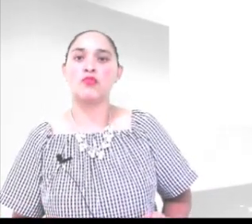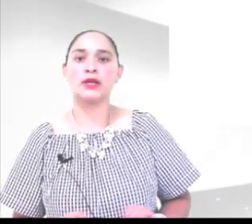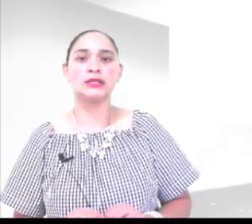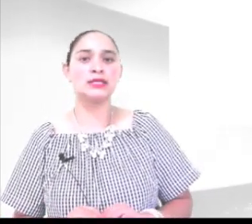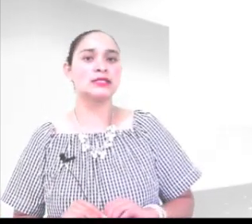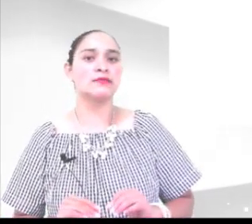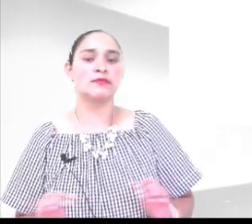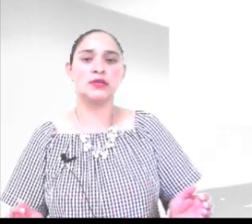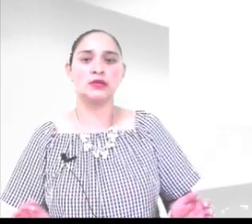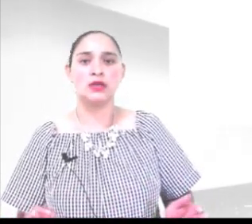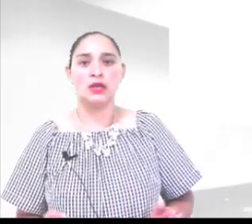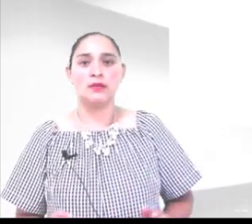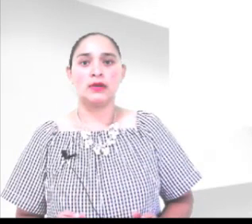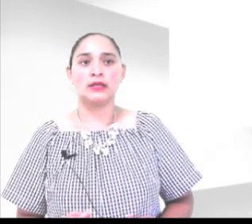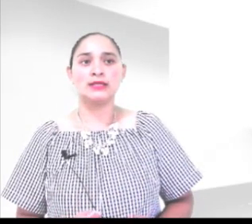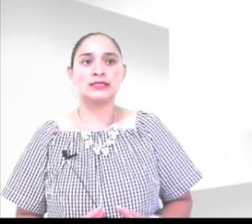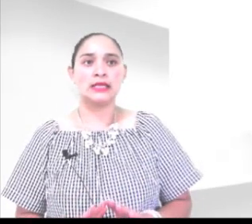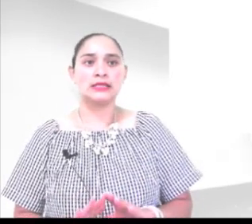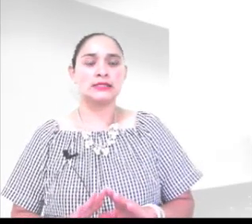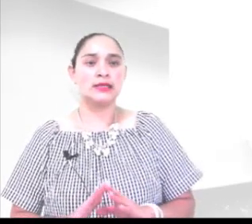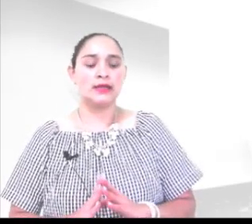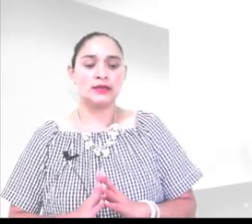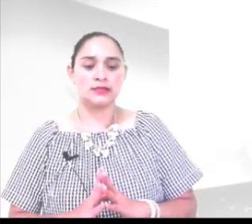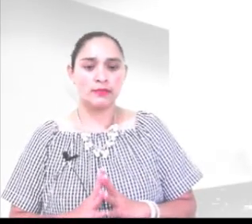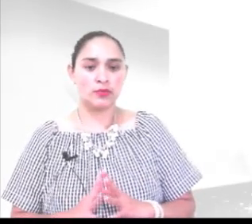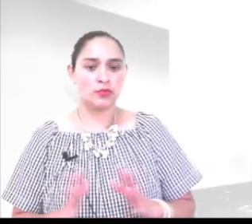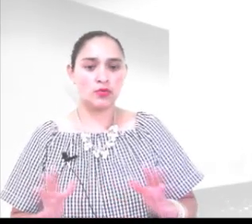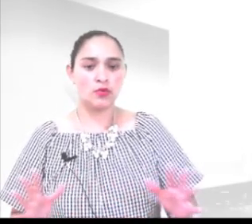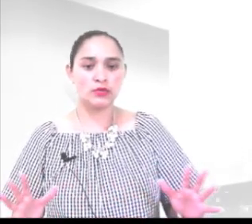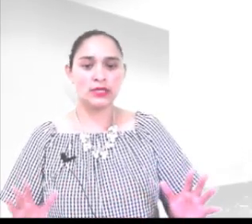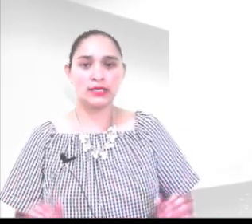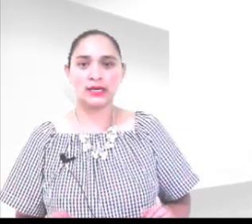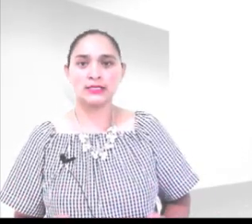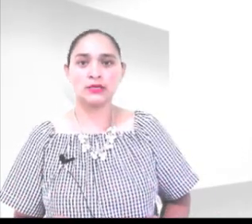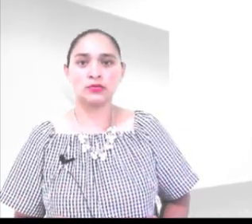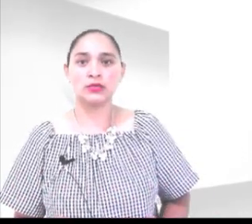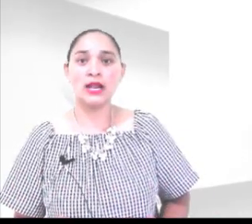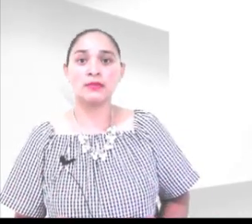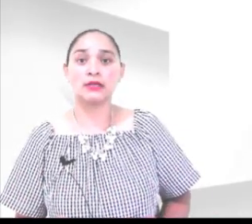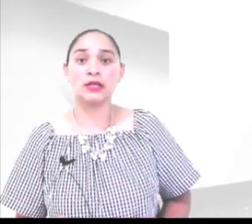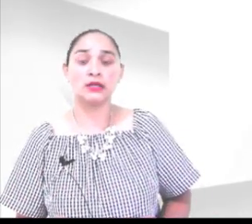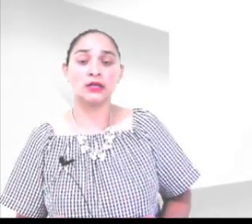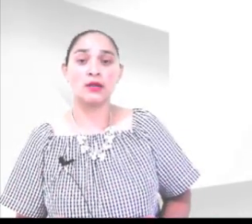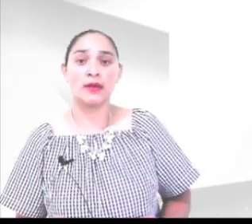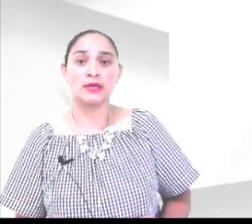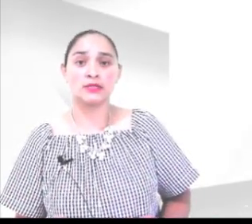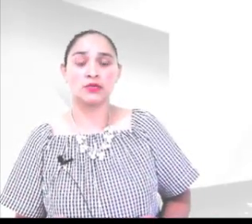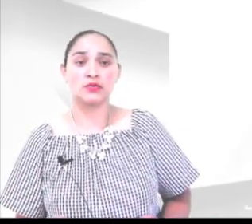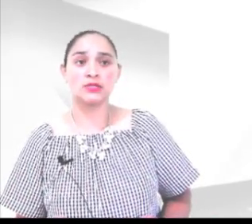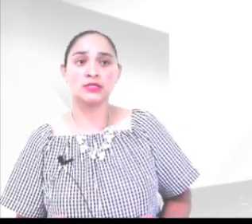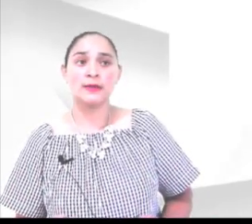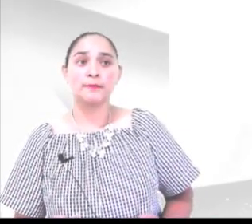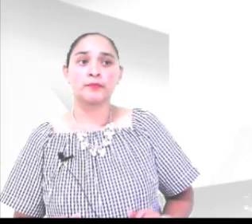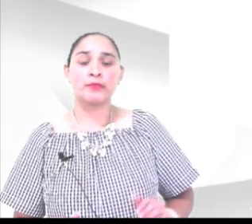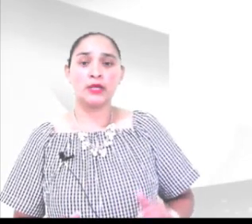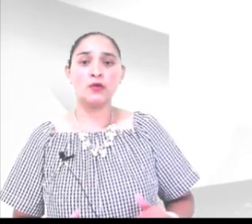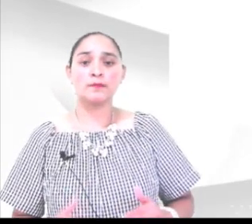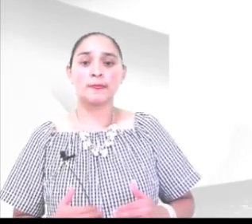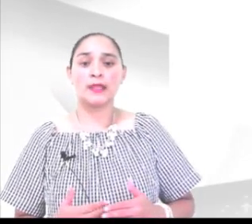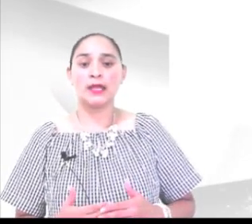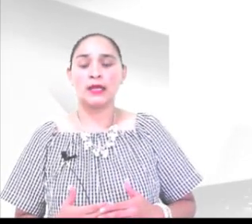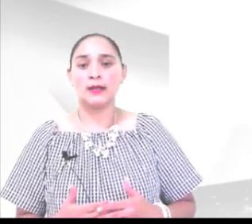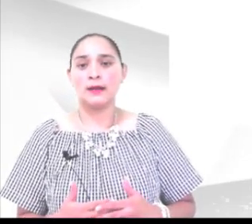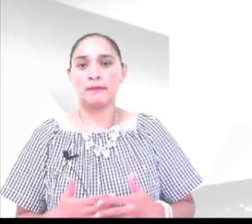exagerados, muertes sin fin, ¿verdad? Se produjo una desgracia total, ¿verdad?, en el país. Entonces,